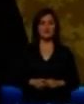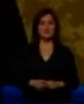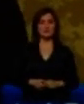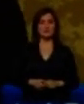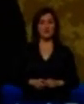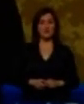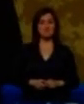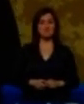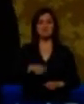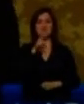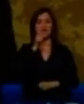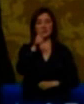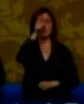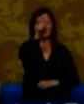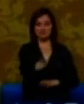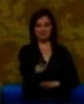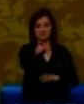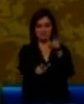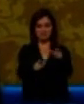mandato directo del soberano.